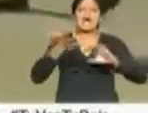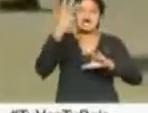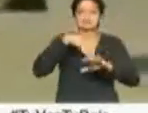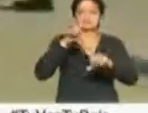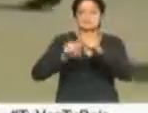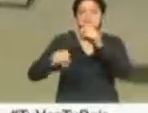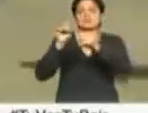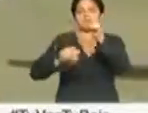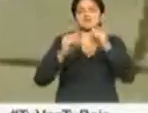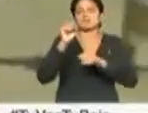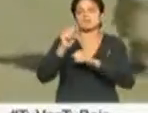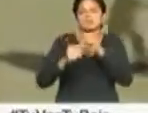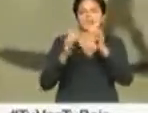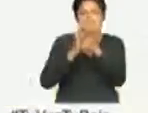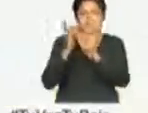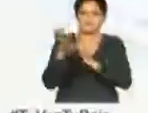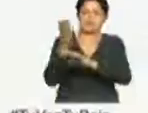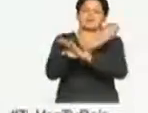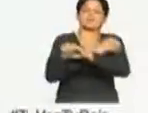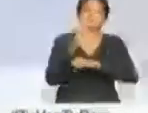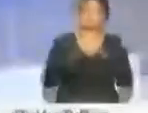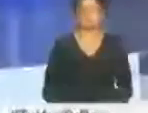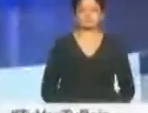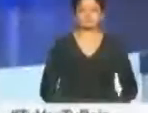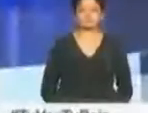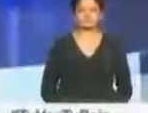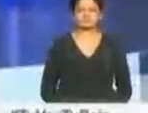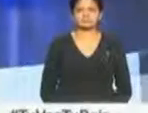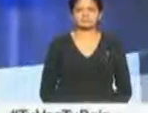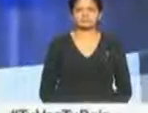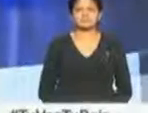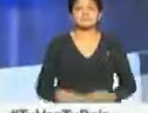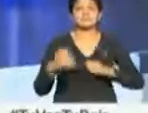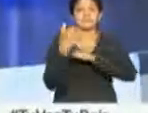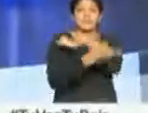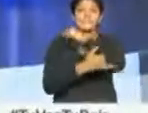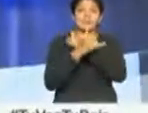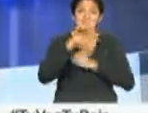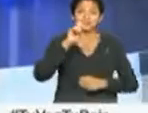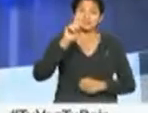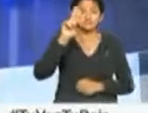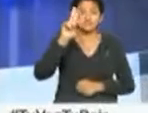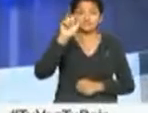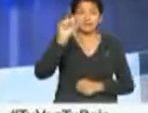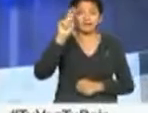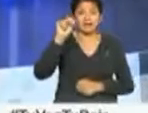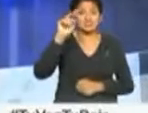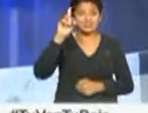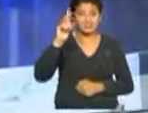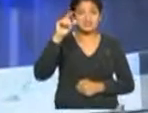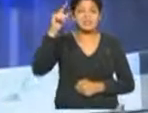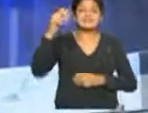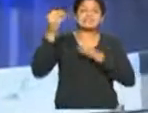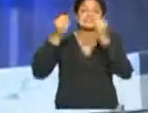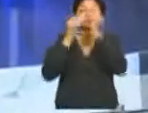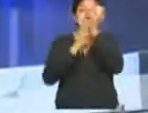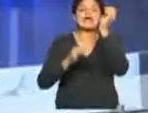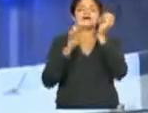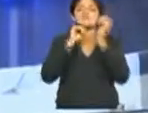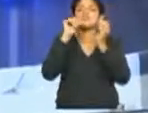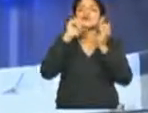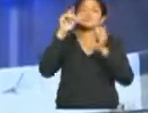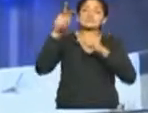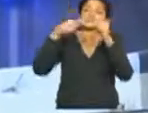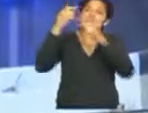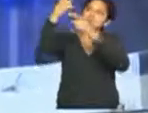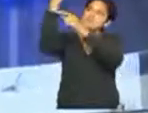año 70 a.C. En Ruanda usarán drones para llevar sangre a hospitales con el fin de disminuir la